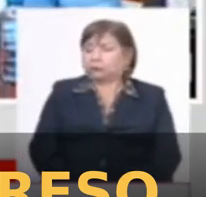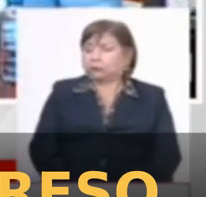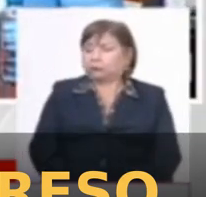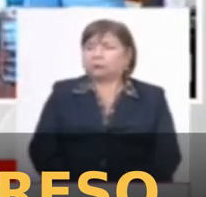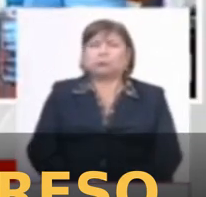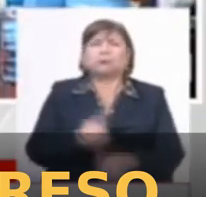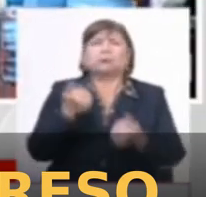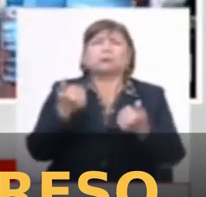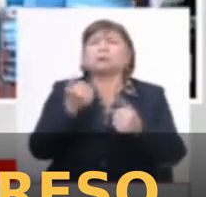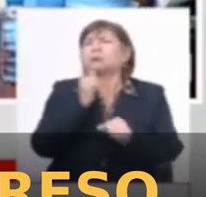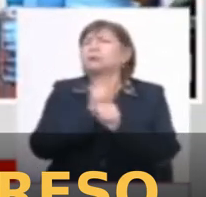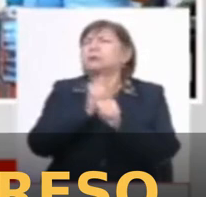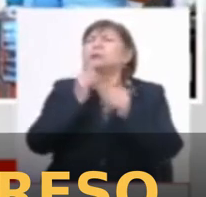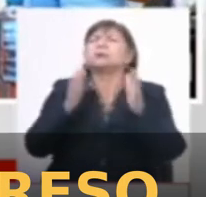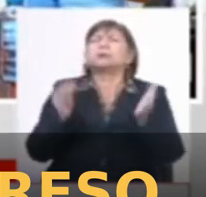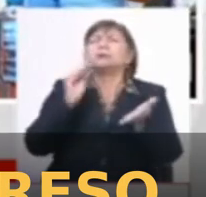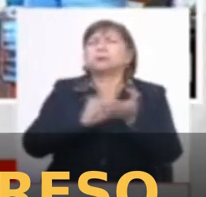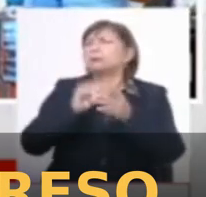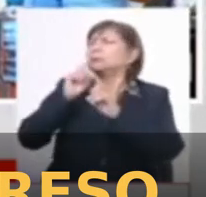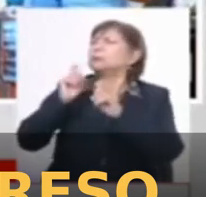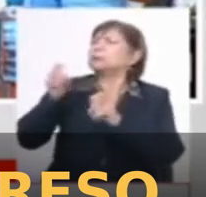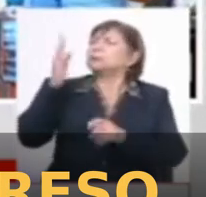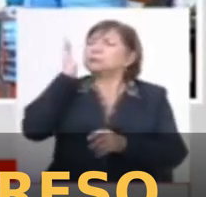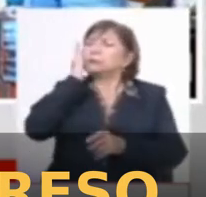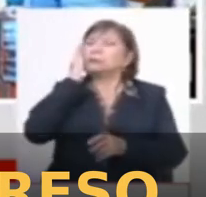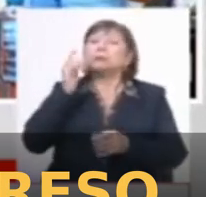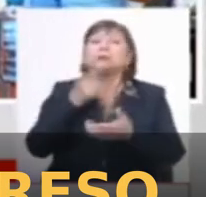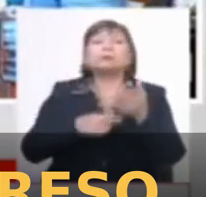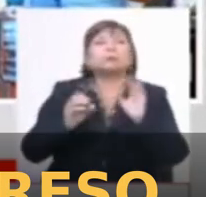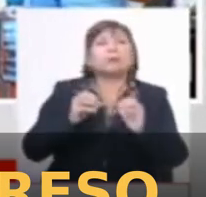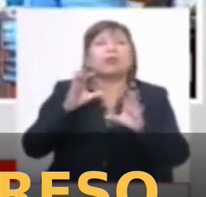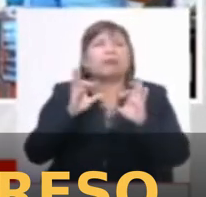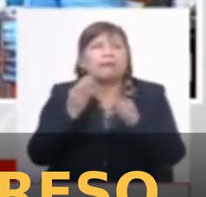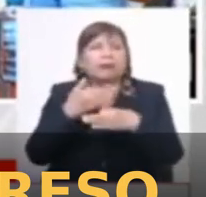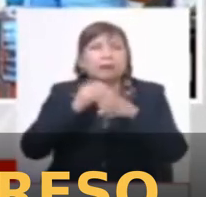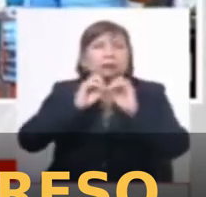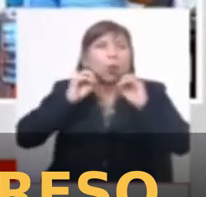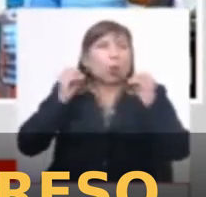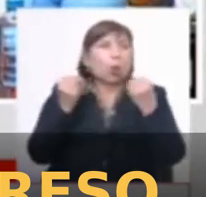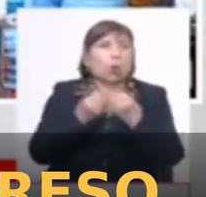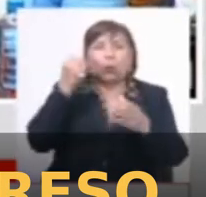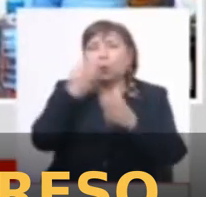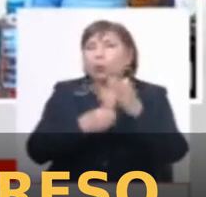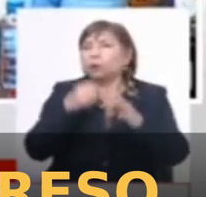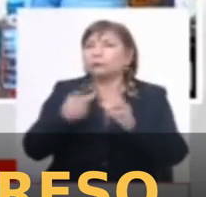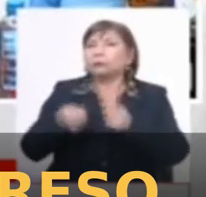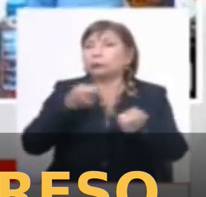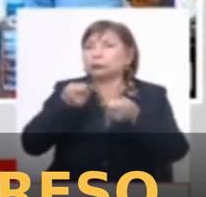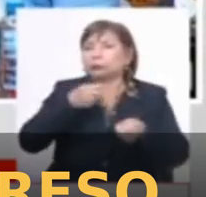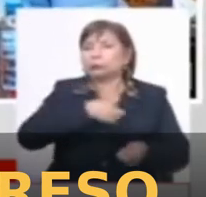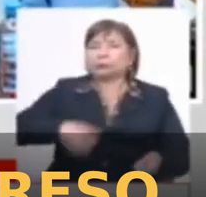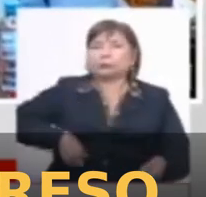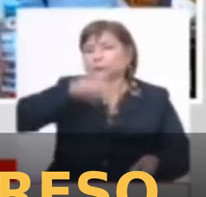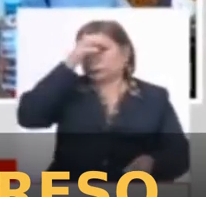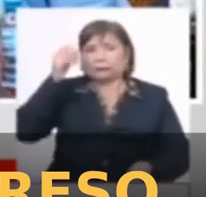¿Y qué otros funcionarios más tenía conocimiento usted de que estarían formando esta organización criminal encabezada por el presidente Pedro